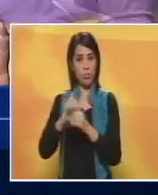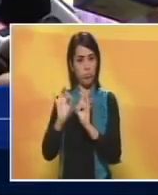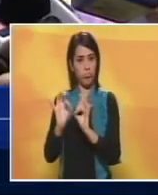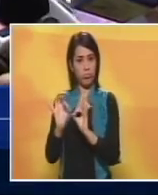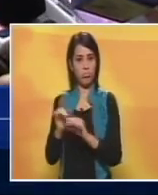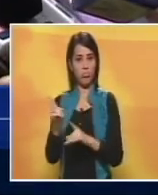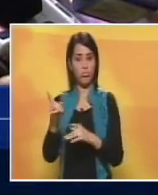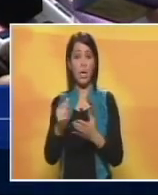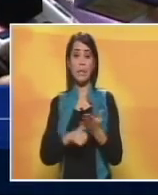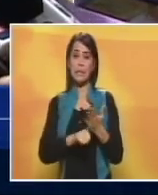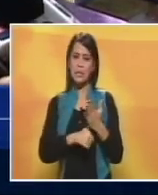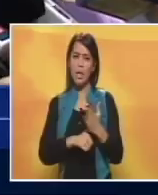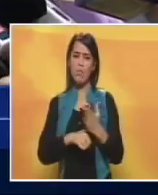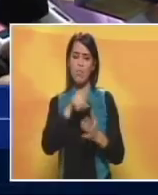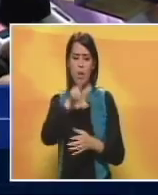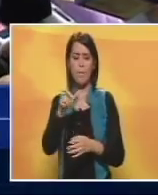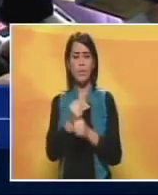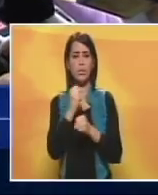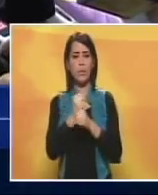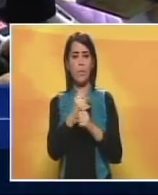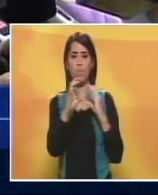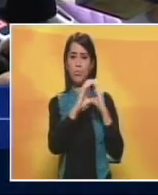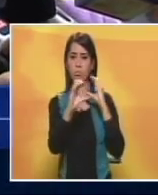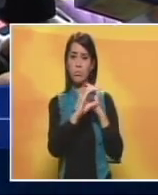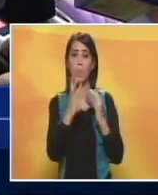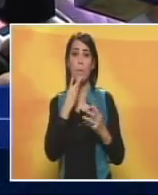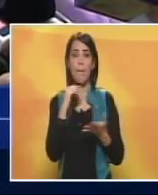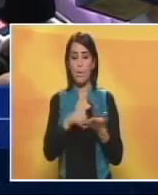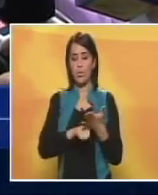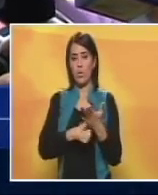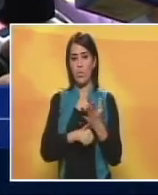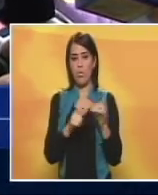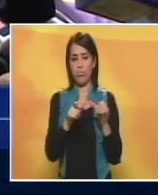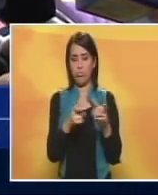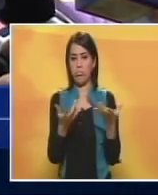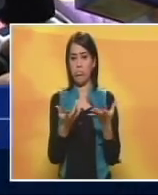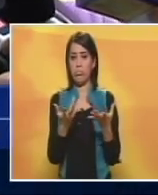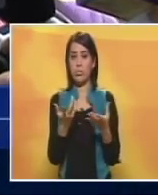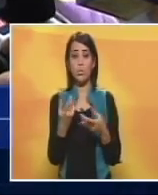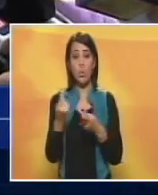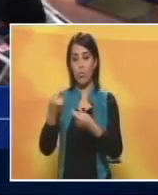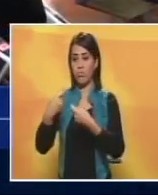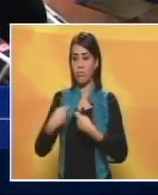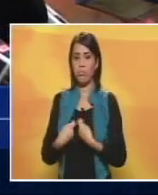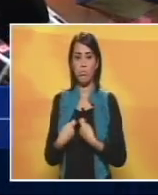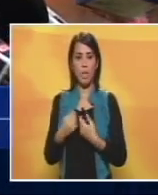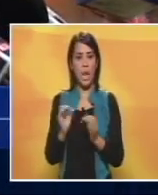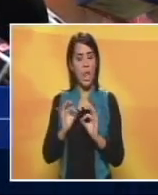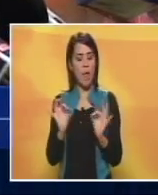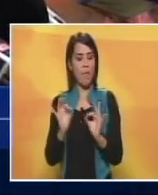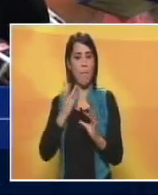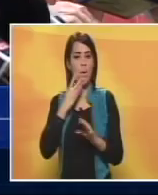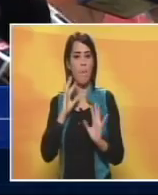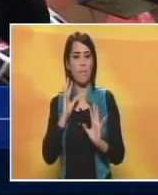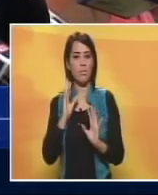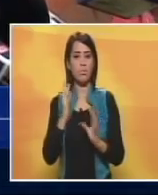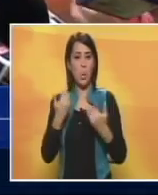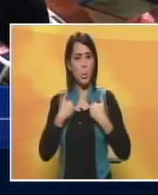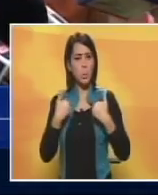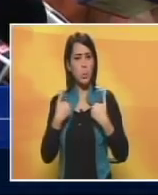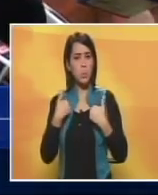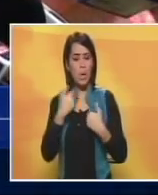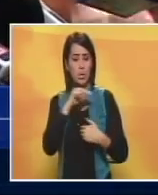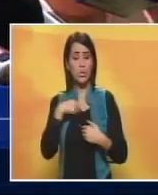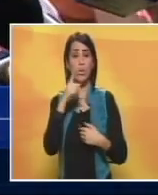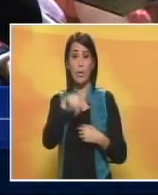llama la cédula del transportista. Si no tenemos esta cédula del transportista, nos dijeron que no recibíamos insumos. Al perjudicarnos a nosotros, perjudican